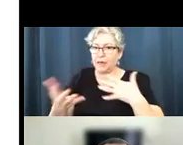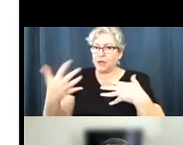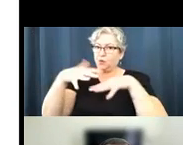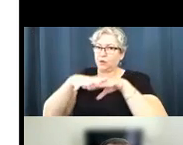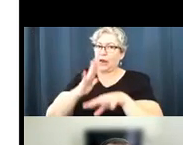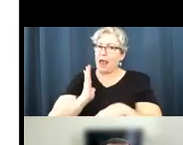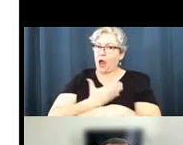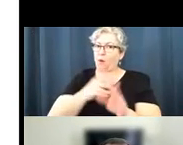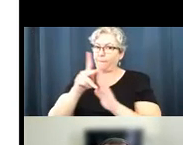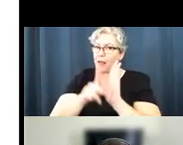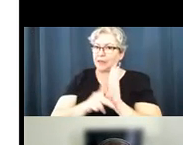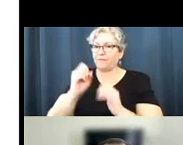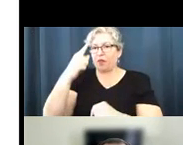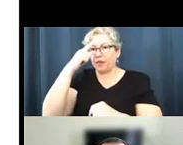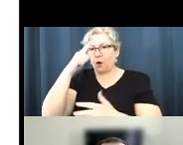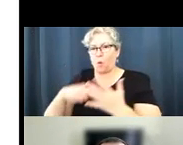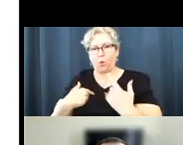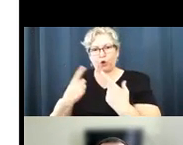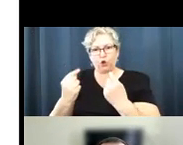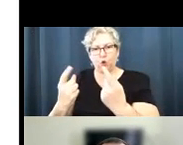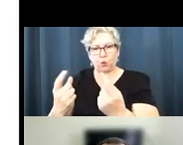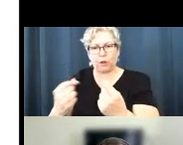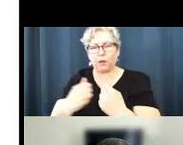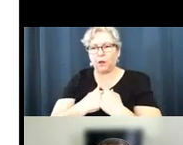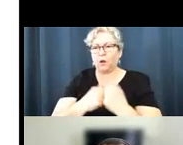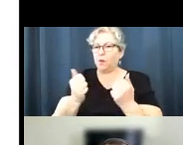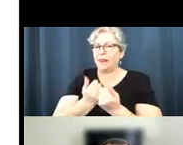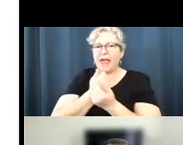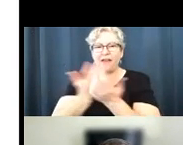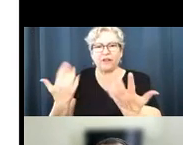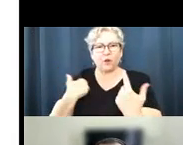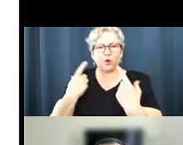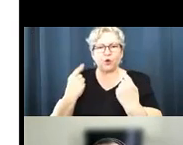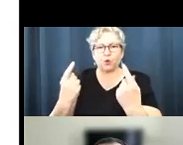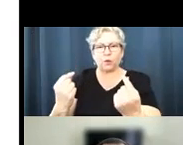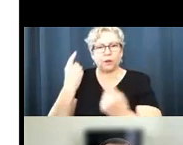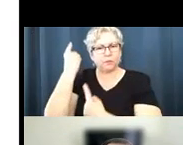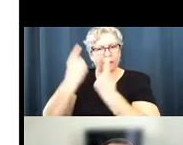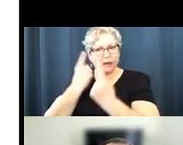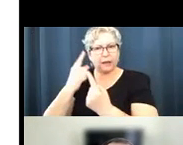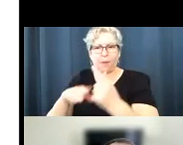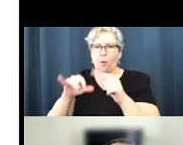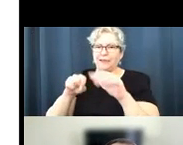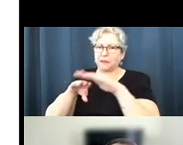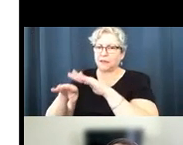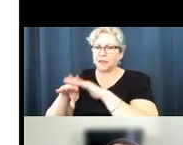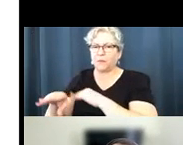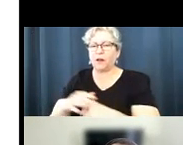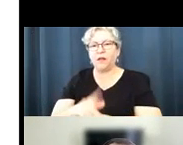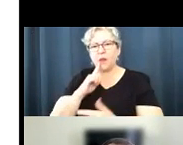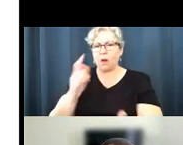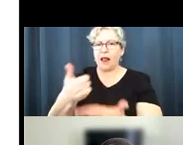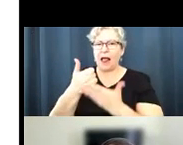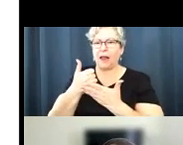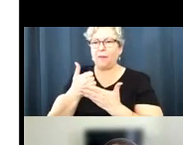accesibilidad para integrarlo en nuestras políticas. Tenemos que estar pensando sobre lo que vamos a estar haciendo con todo lo que estamos haciendo y considerarlo. Y